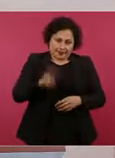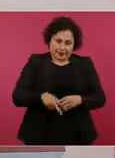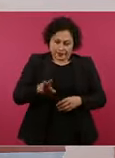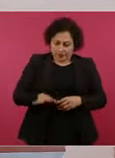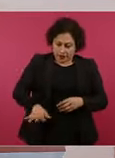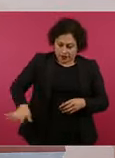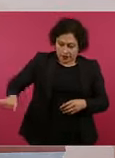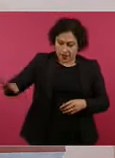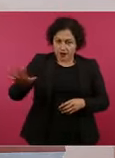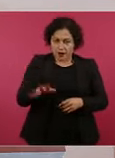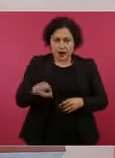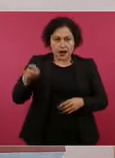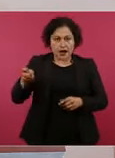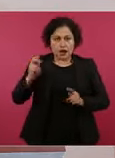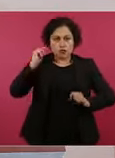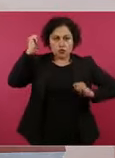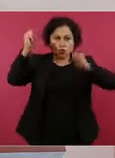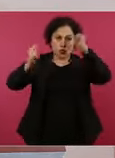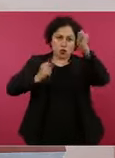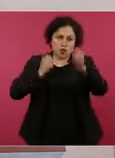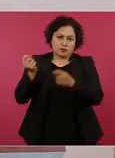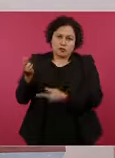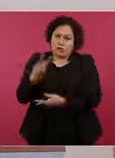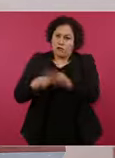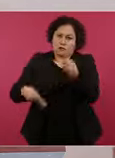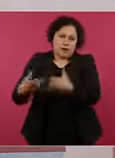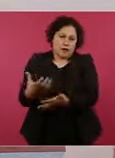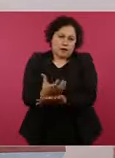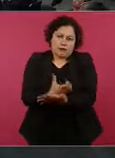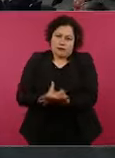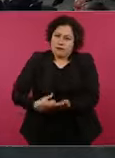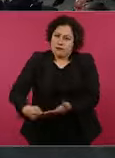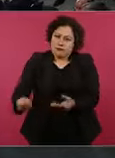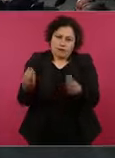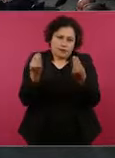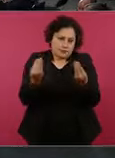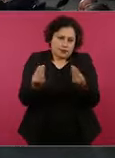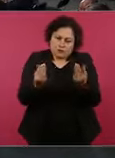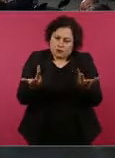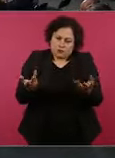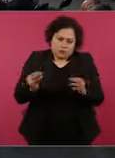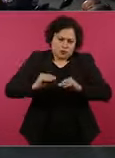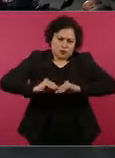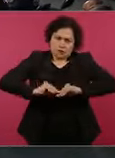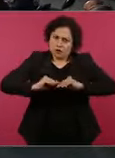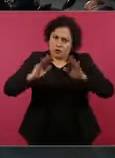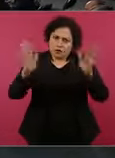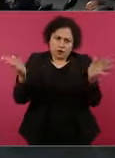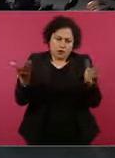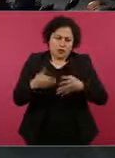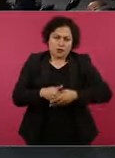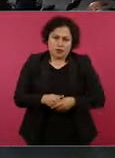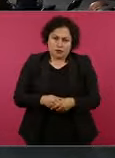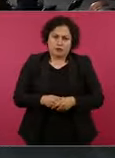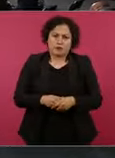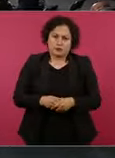del turismo en Cancún, cómo se beneficiaron y se siguen beneficiando